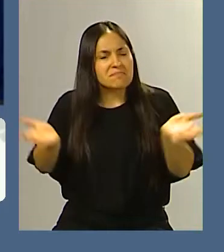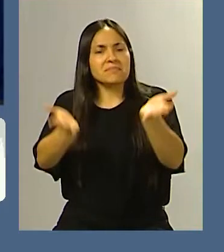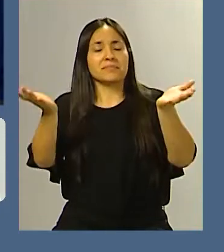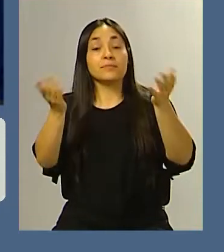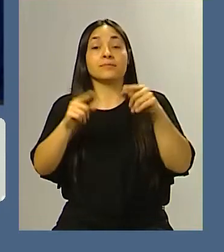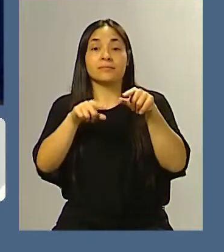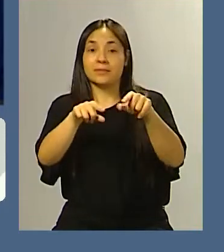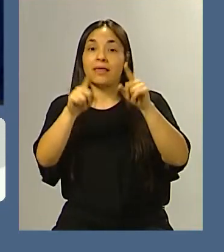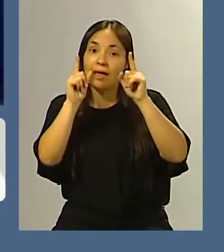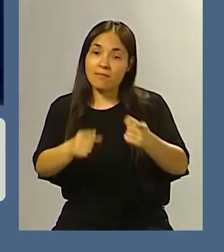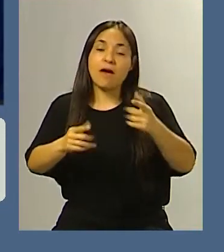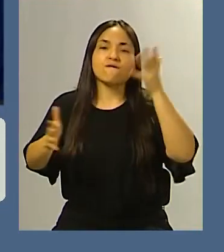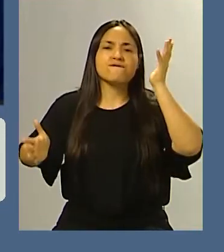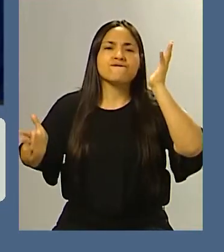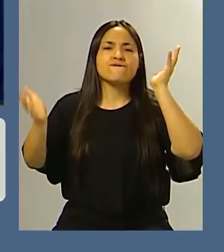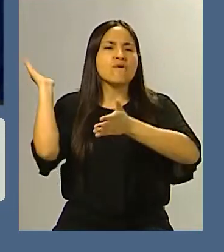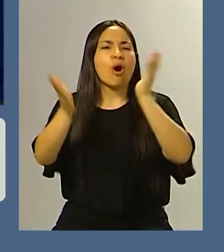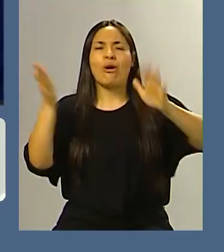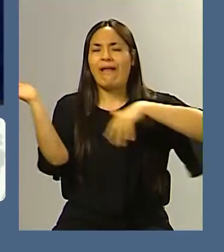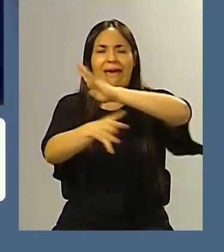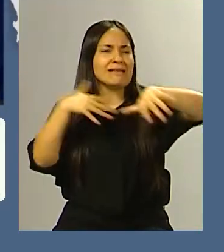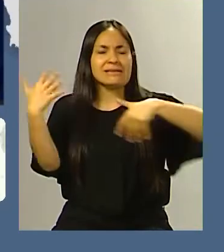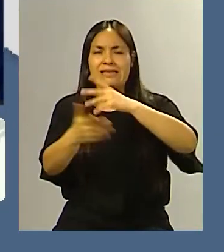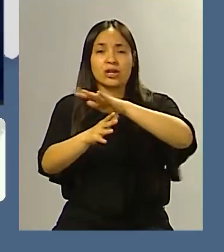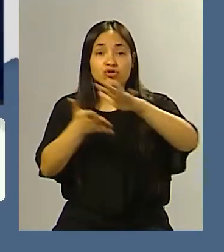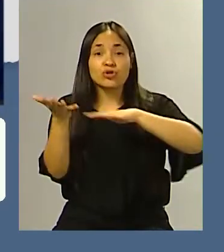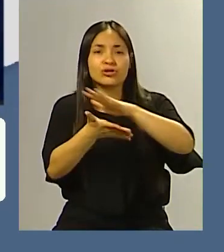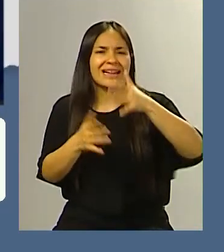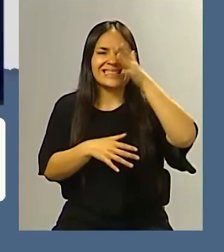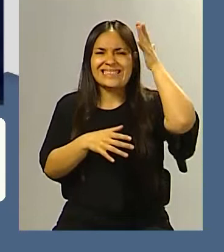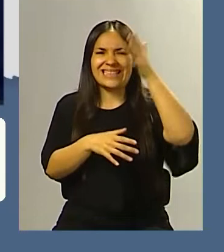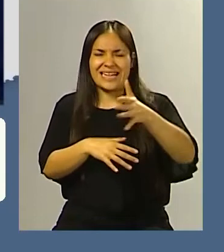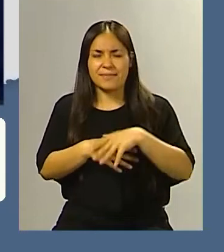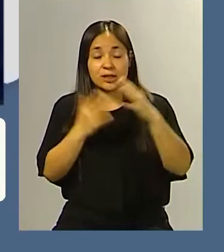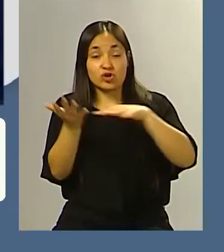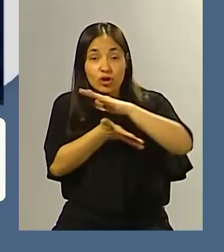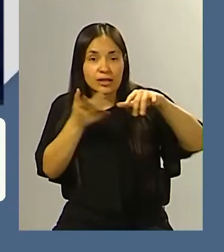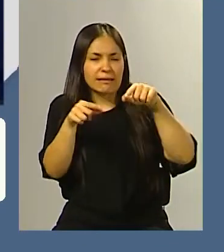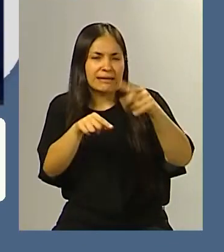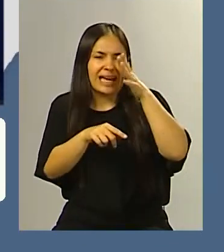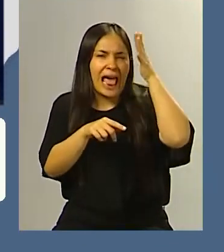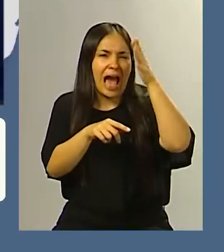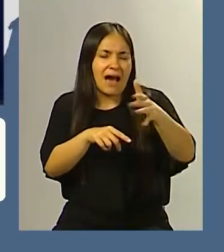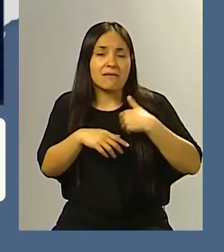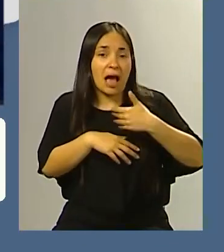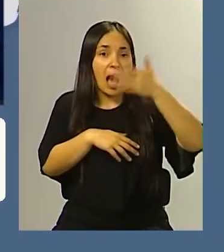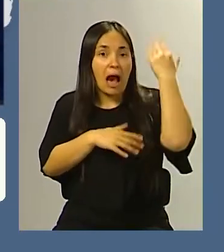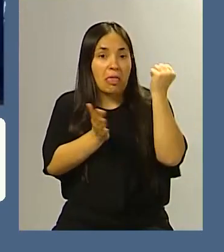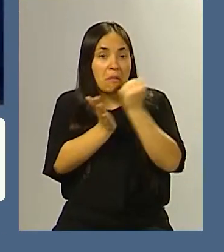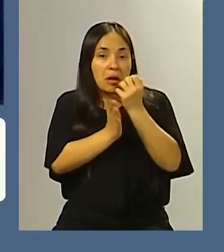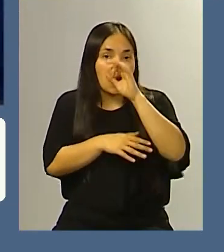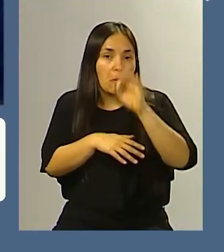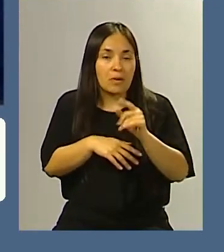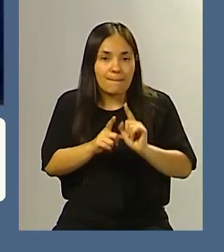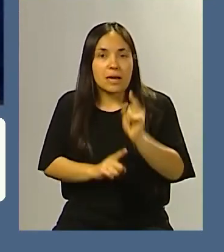resultó en índices de violencia social, de violencia extrema, ¿no?, dentro de la sociedad, nunca antes registrados y